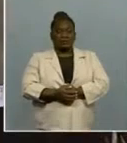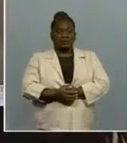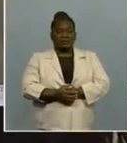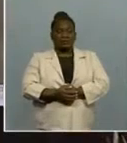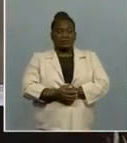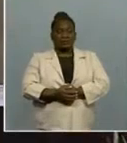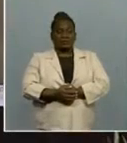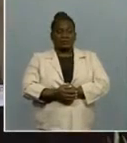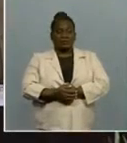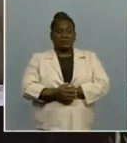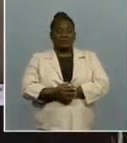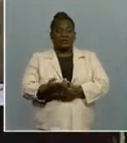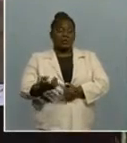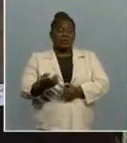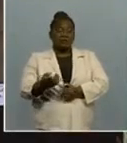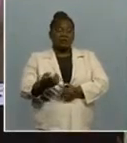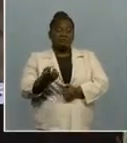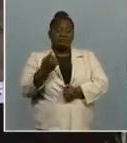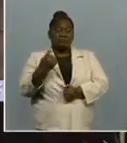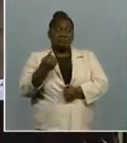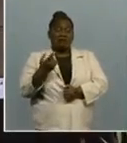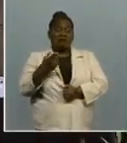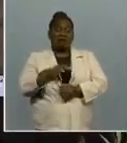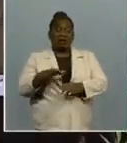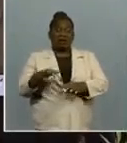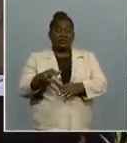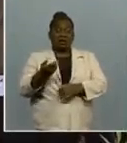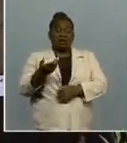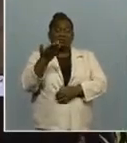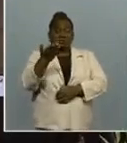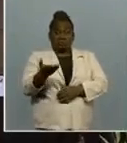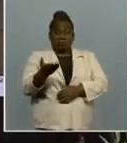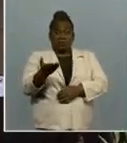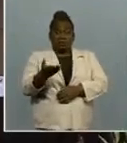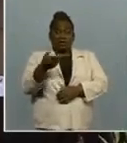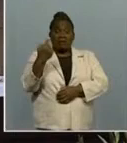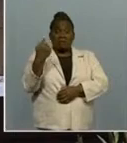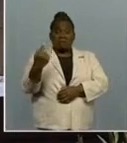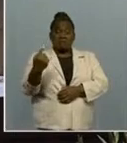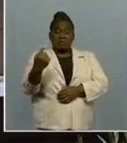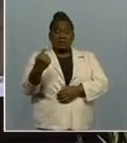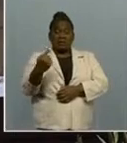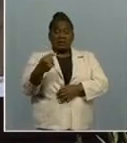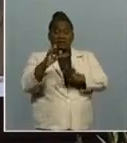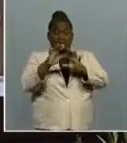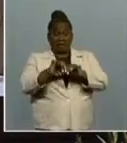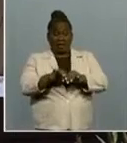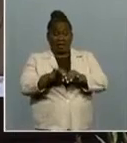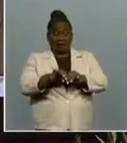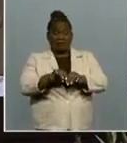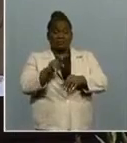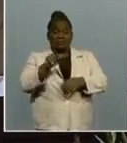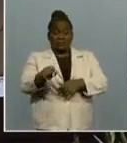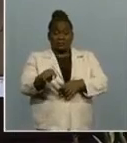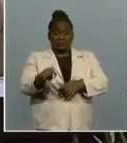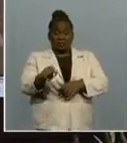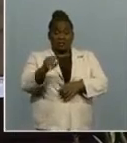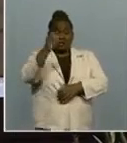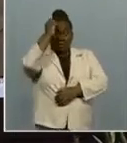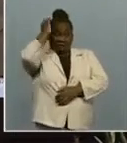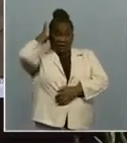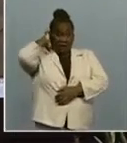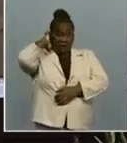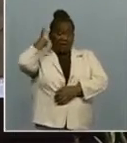entonces sólo los responsables y tal primer secretario compañero díaz canel querría dice